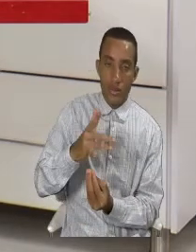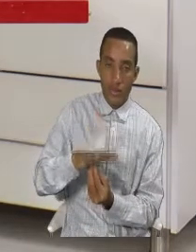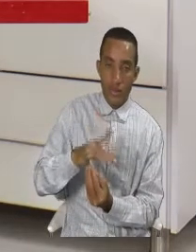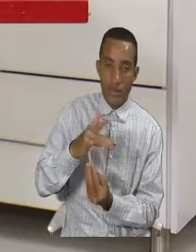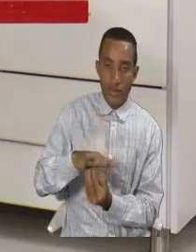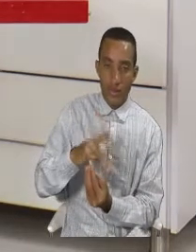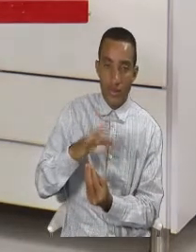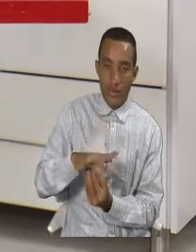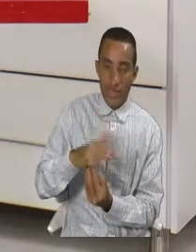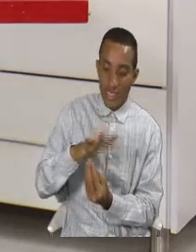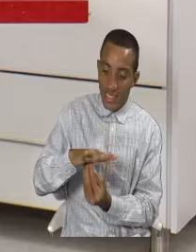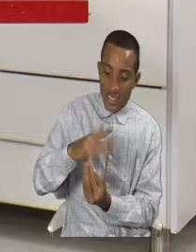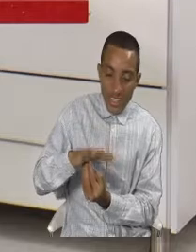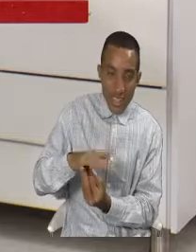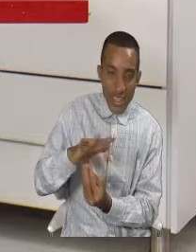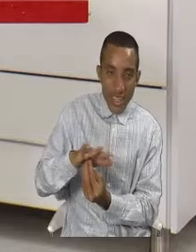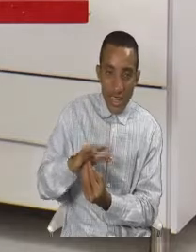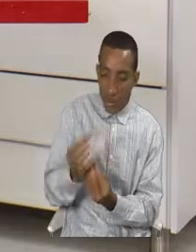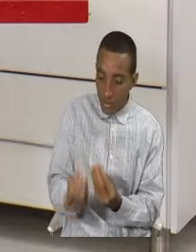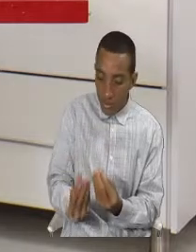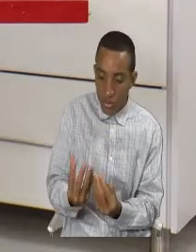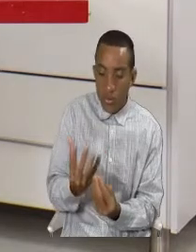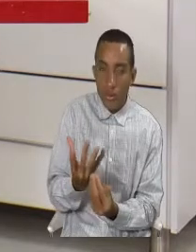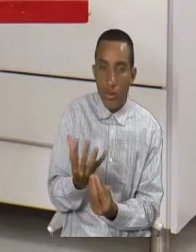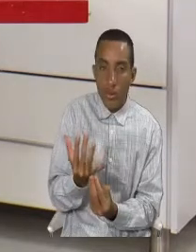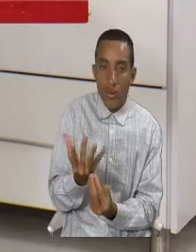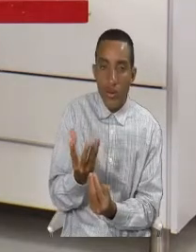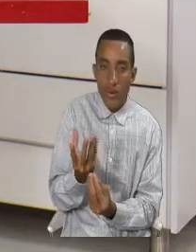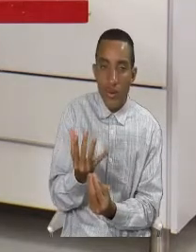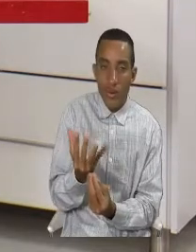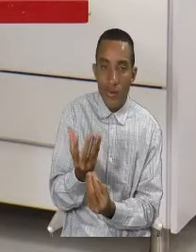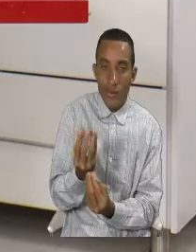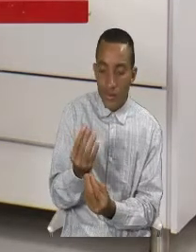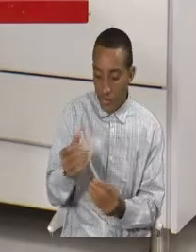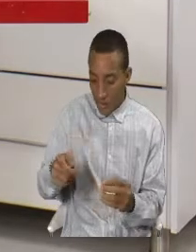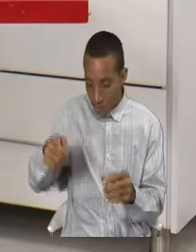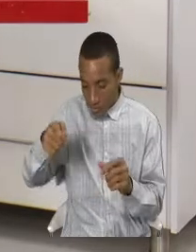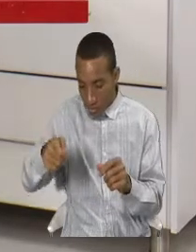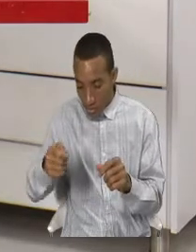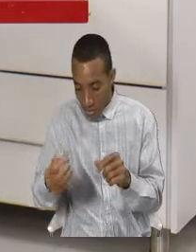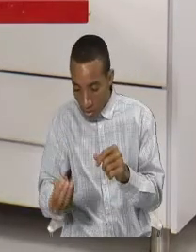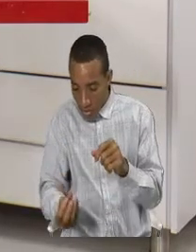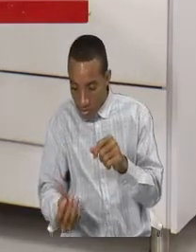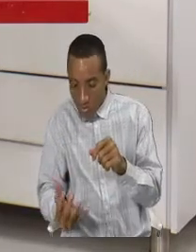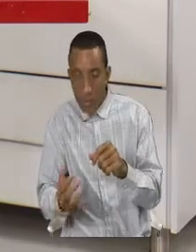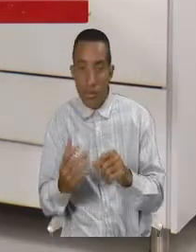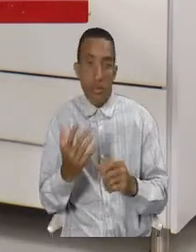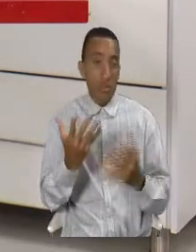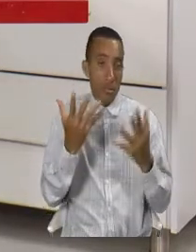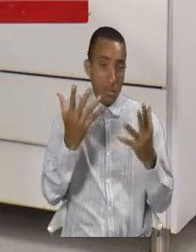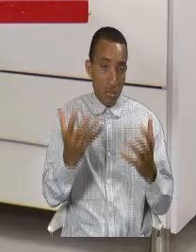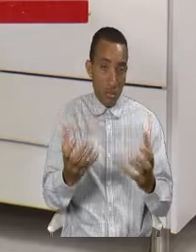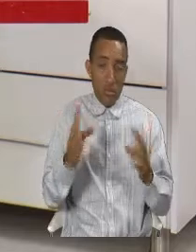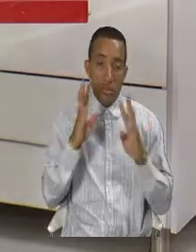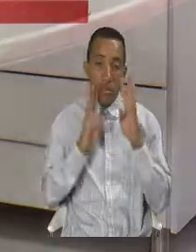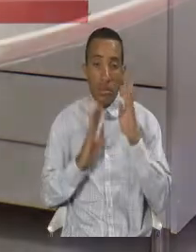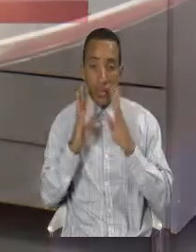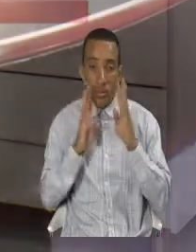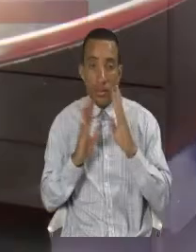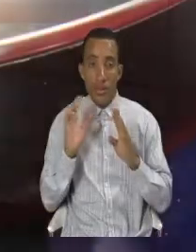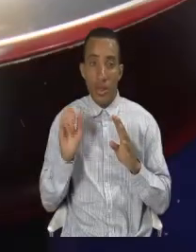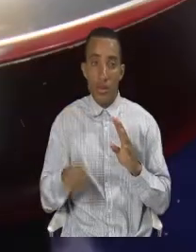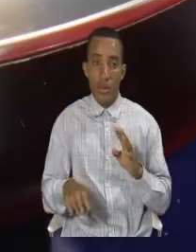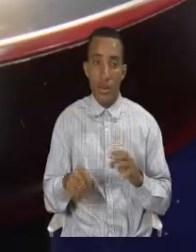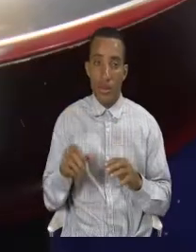Para ver cómo queda. Ponemos esto por acá. Si desean decorar con la tapa también,